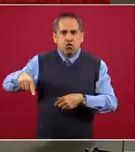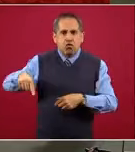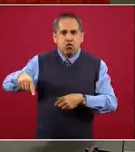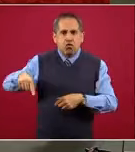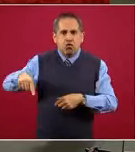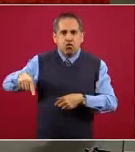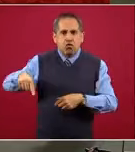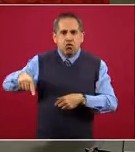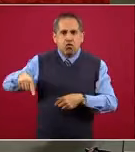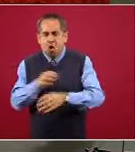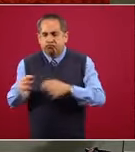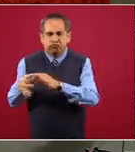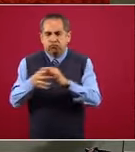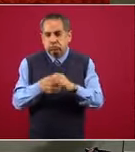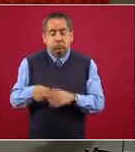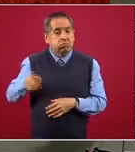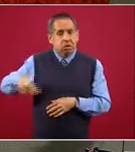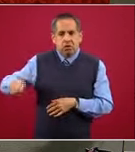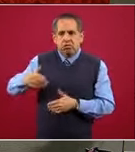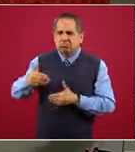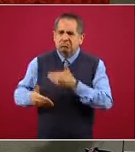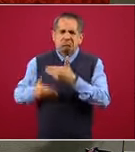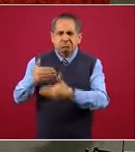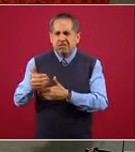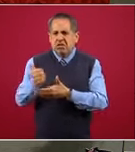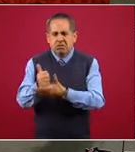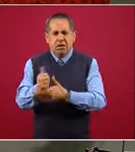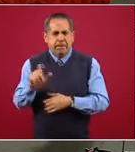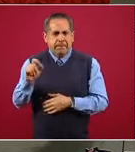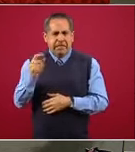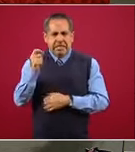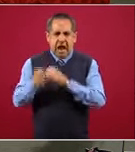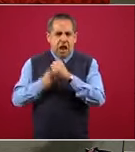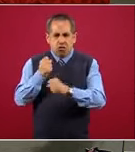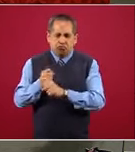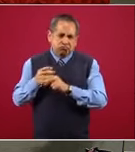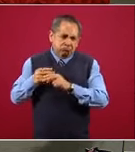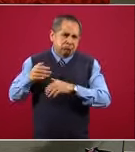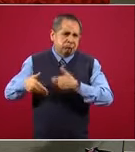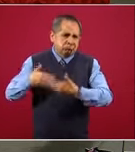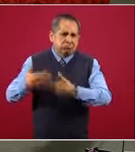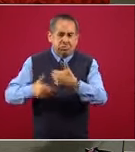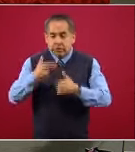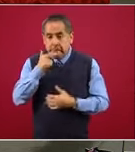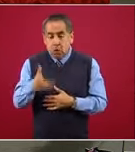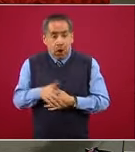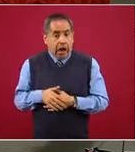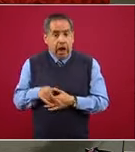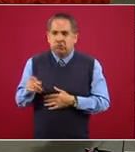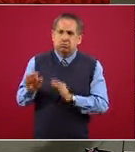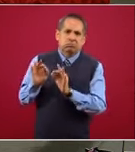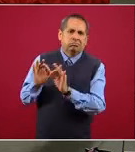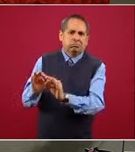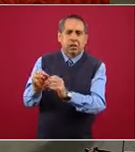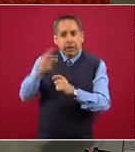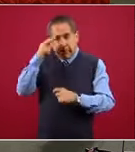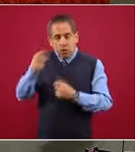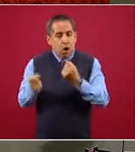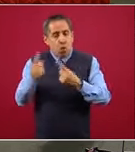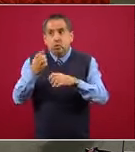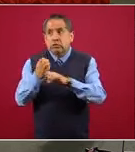sistemas pues ya tienen muchos años que han ido avanzando en el mundo, ¿no?, por más de 20 años. En México tenemos algunos que tienen esas características